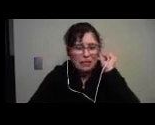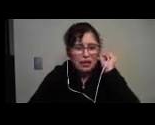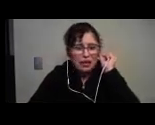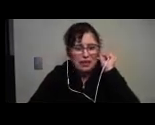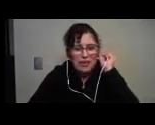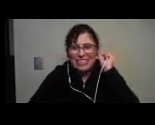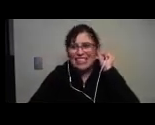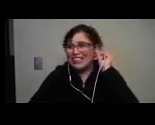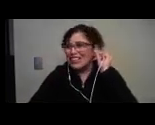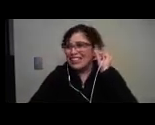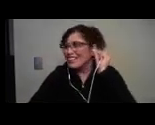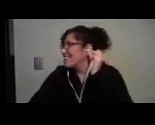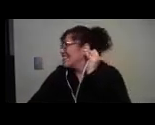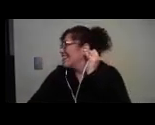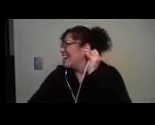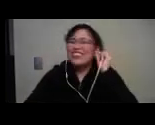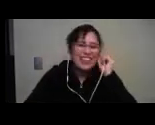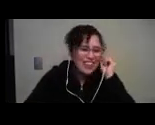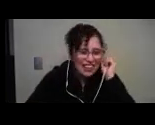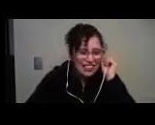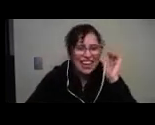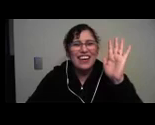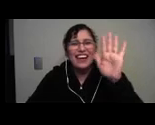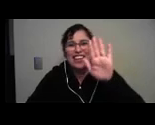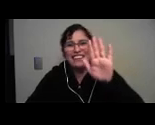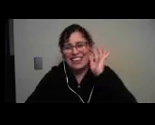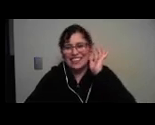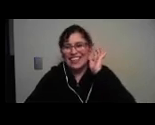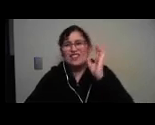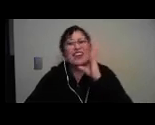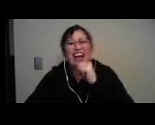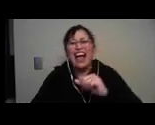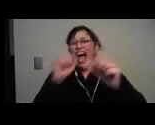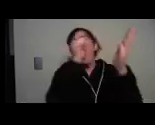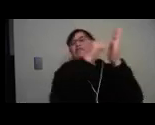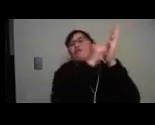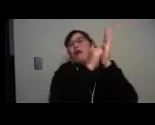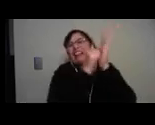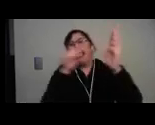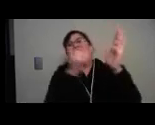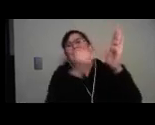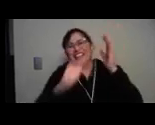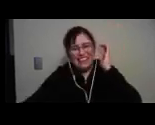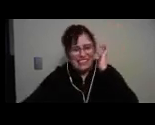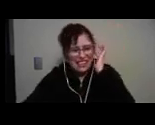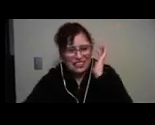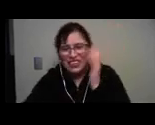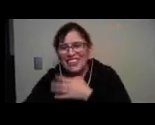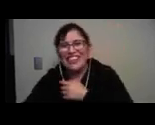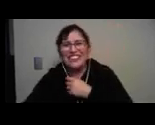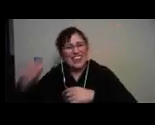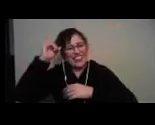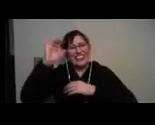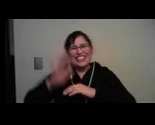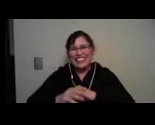abrir la puerta en mi casa y están tocando. Ah, no, Ok, adelante. ahí bajaron, ya, no hay problema. Están hace rato